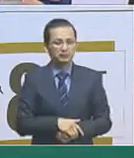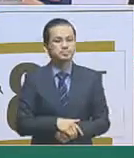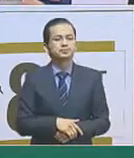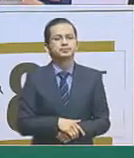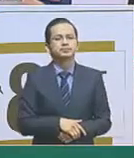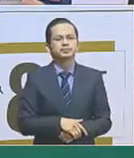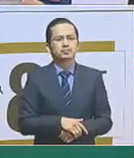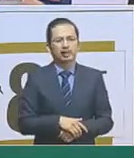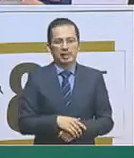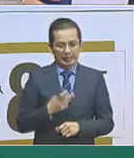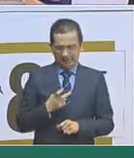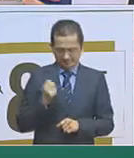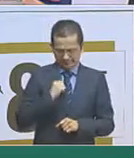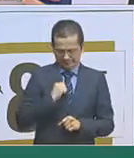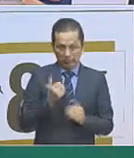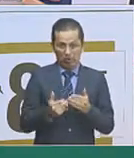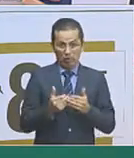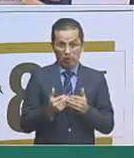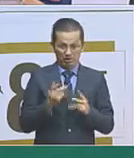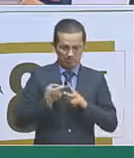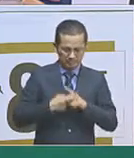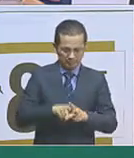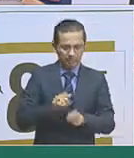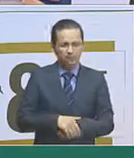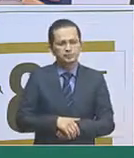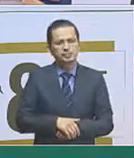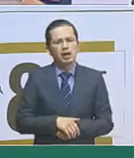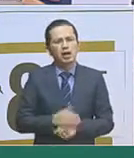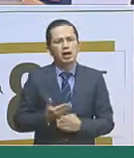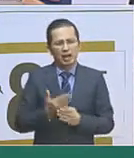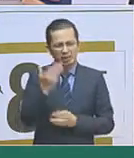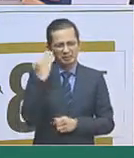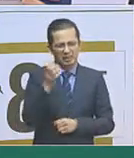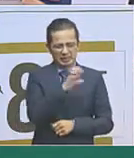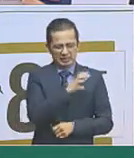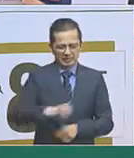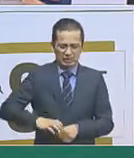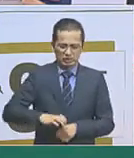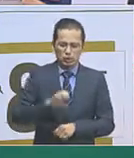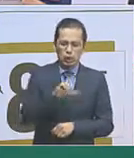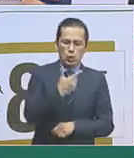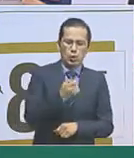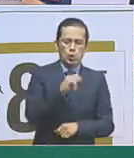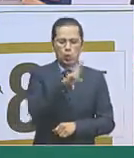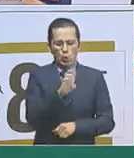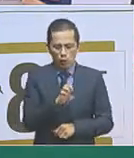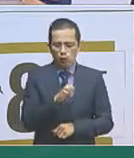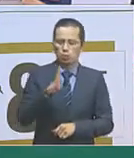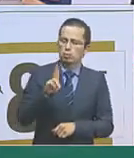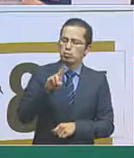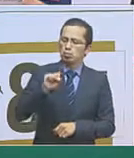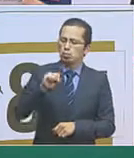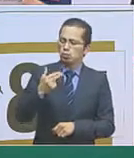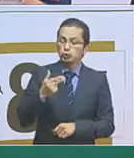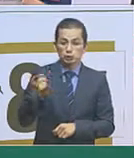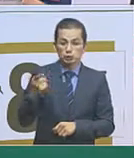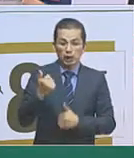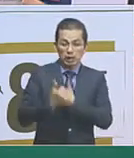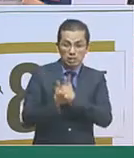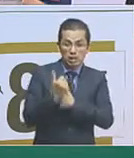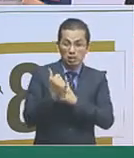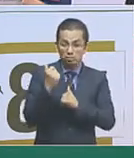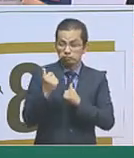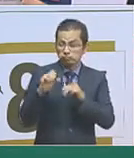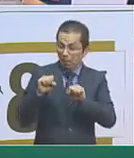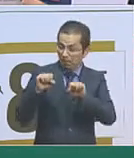diferencia de votos entre los entonces candidatos al gol y george bush era mínima y determinante